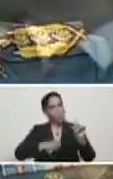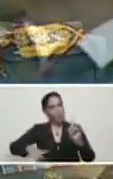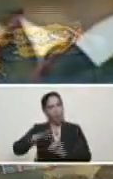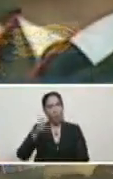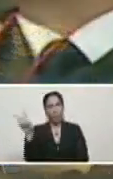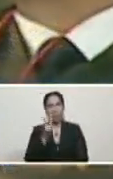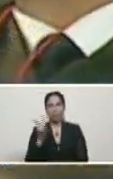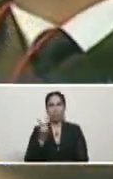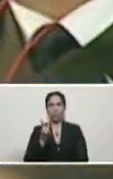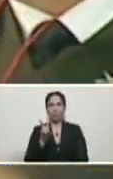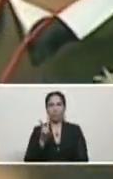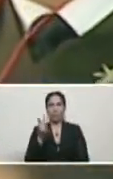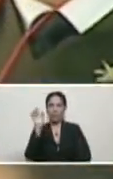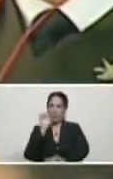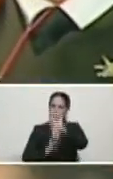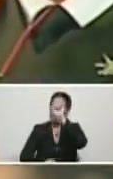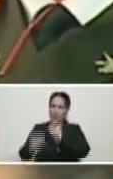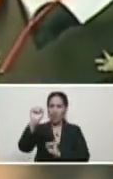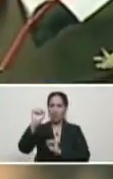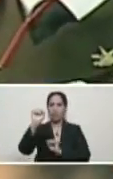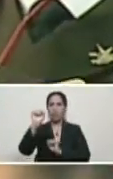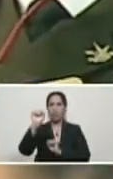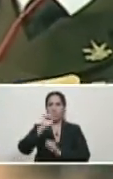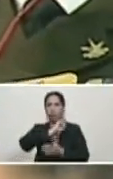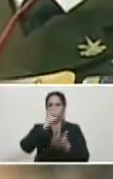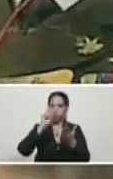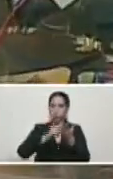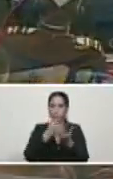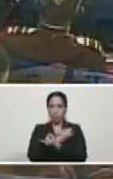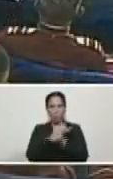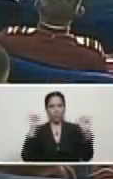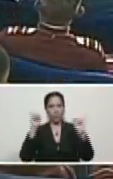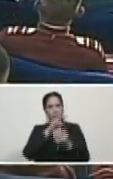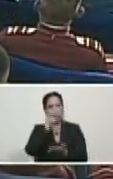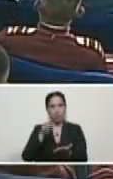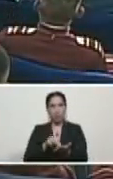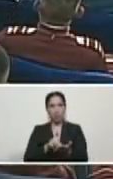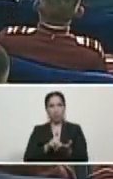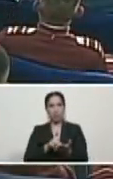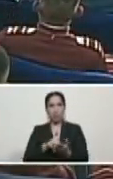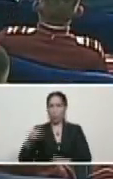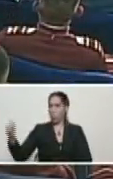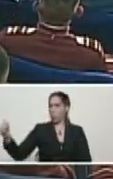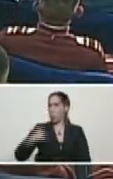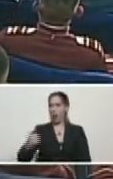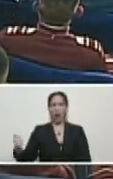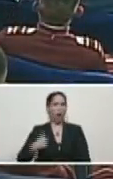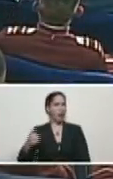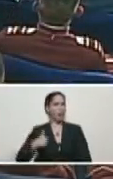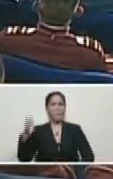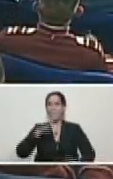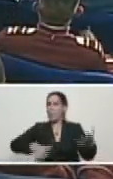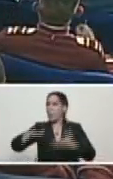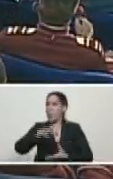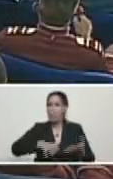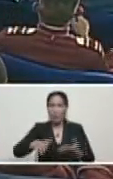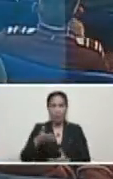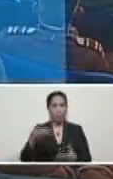Venezuela y defensor de la integridad y la independencia nacional en cualquier circunstancia que nos toque